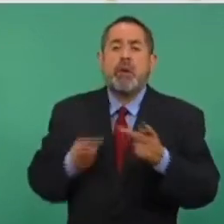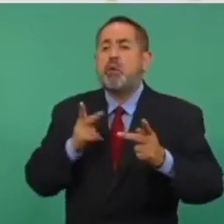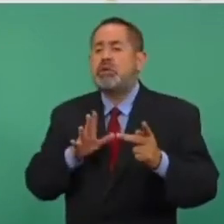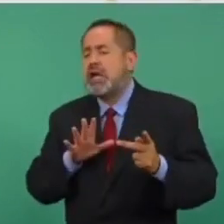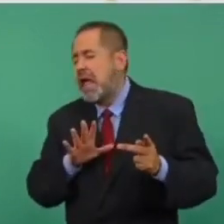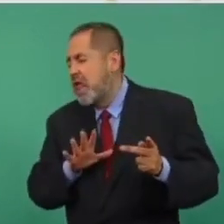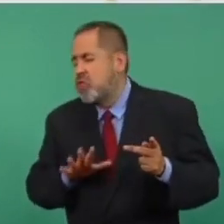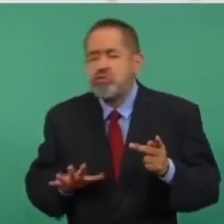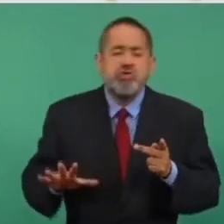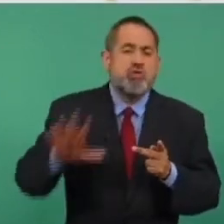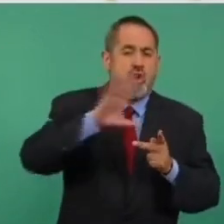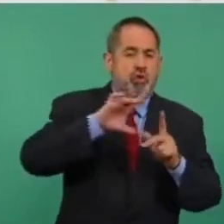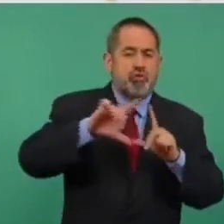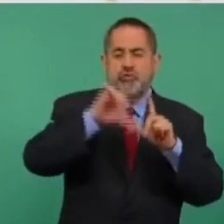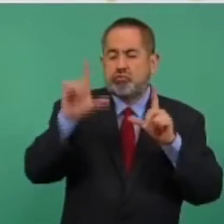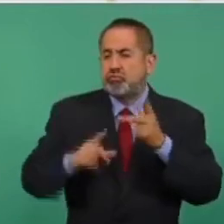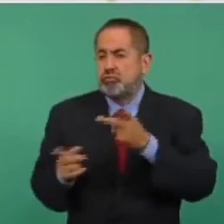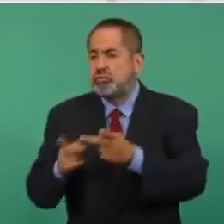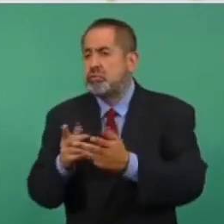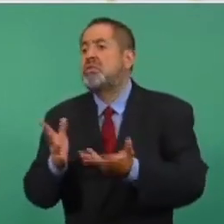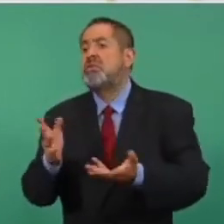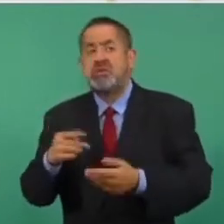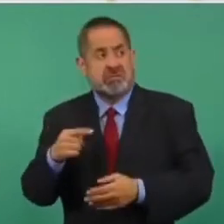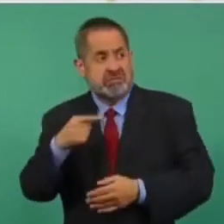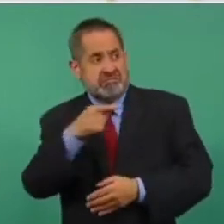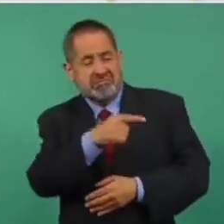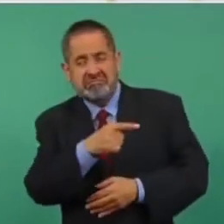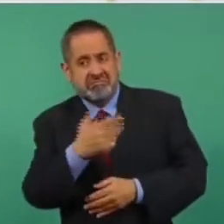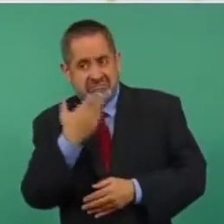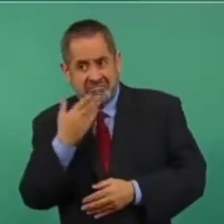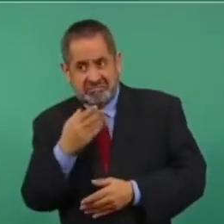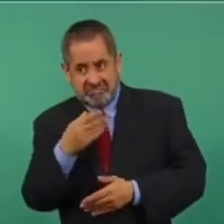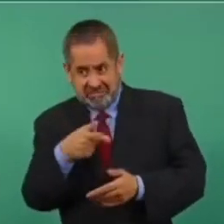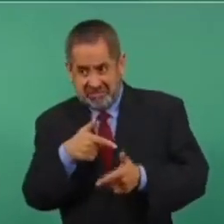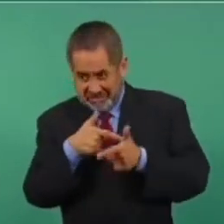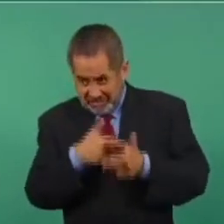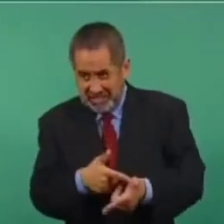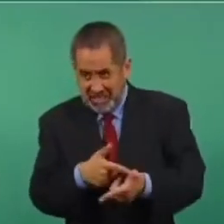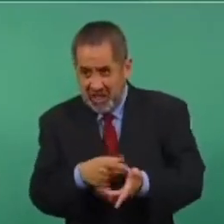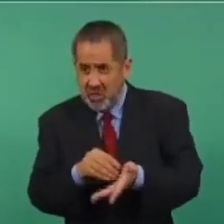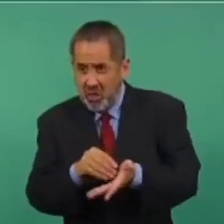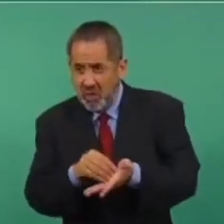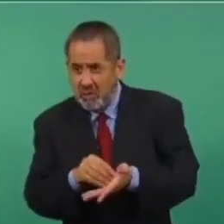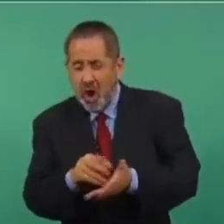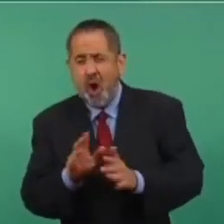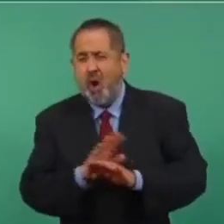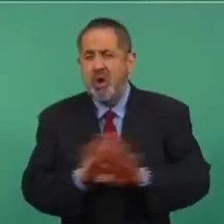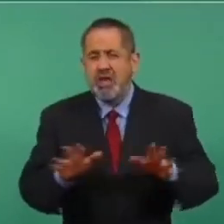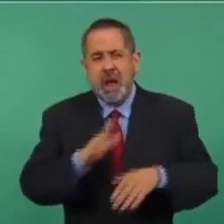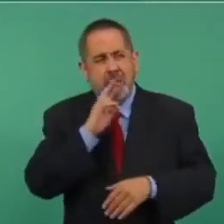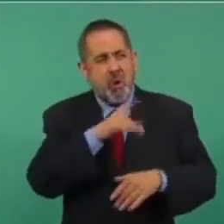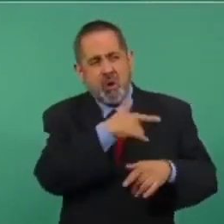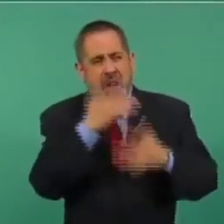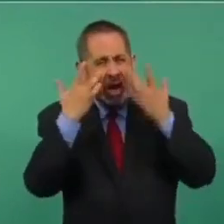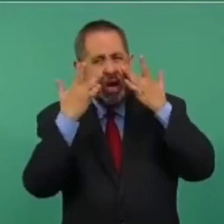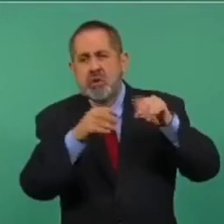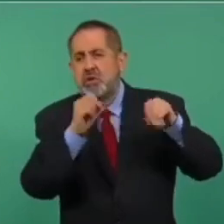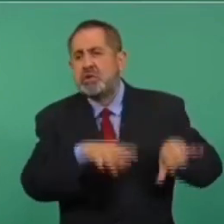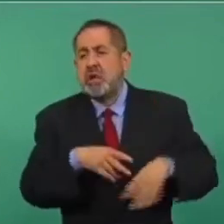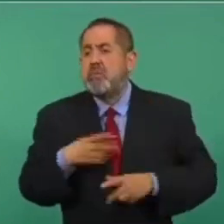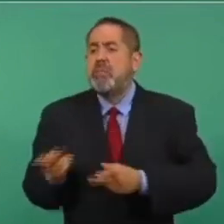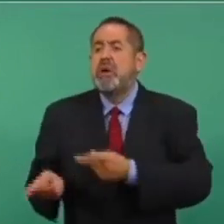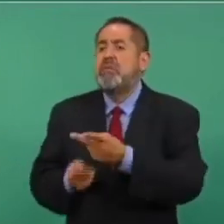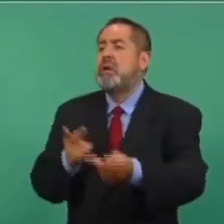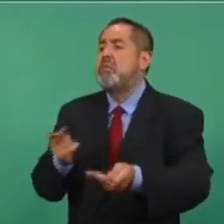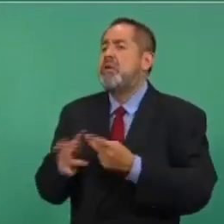para preguntarle a los ciudadanos si el presidente debe continuar o renunciar.